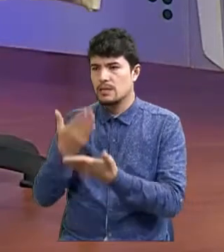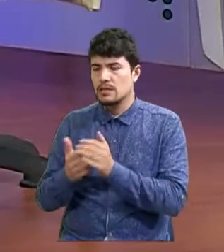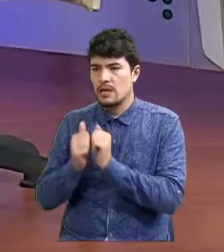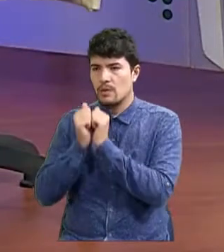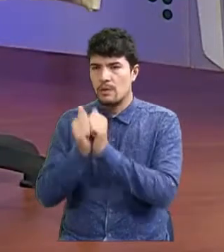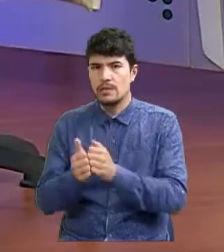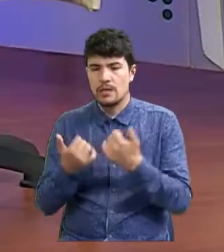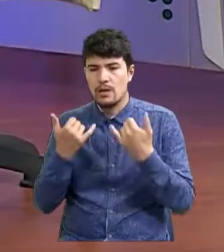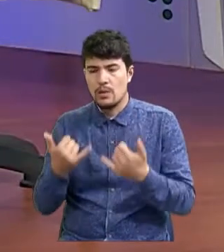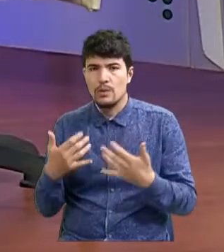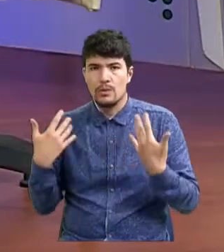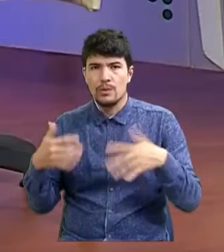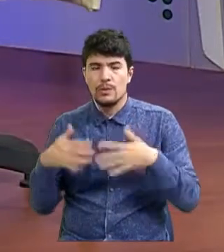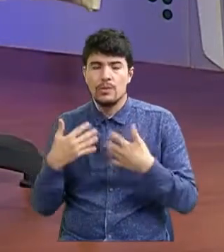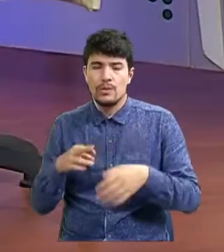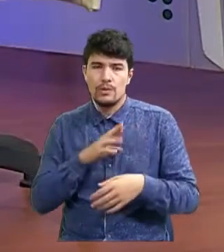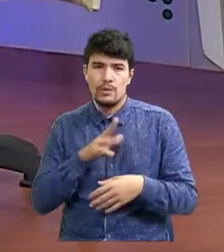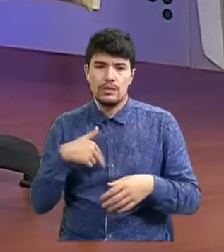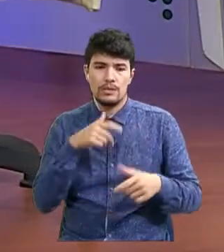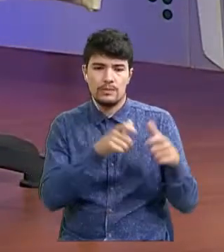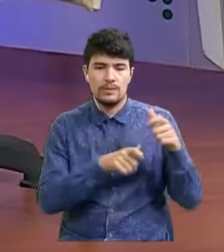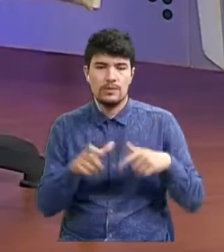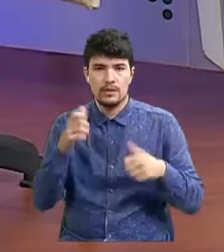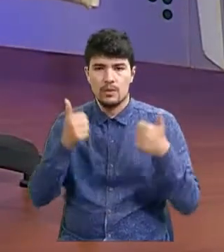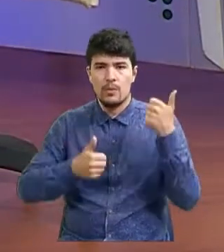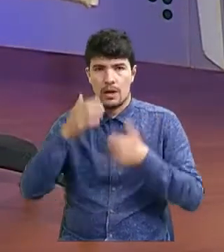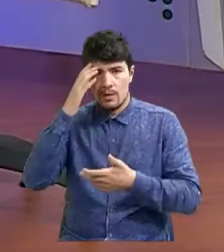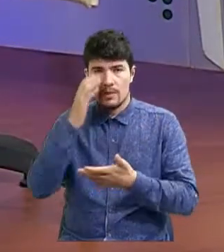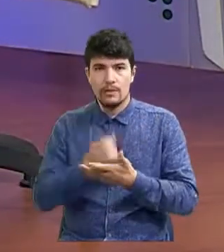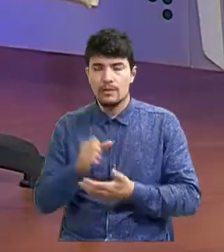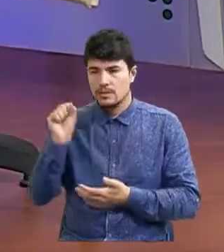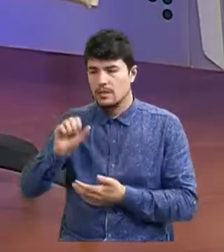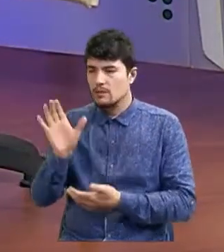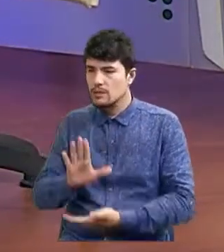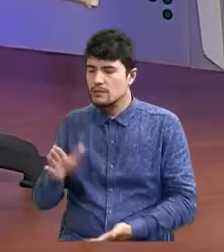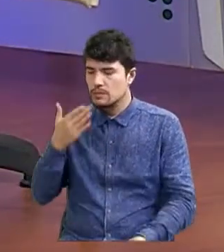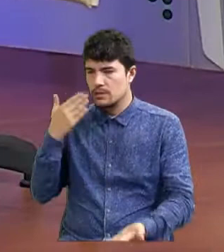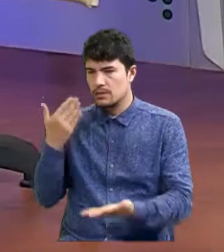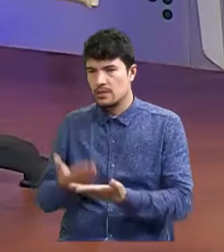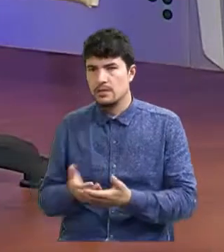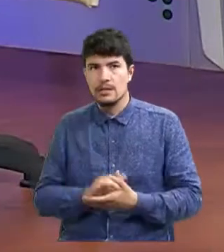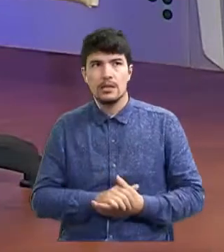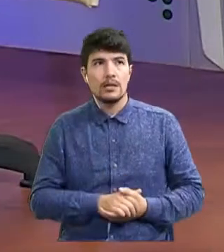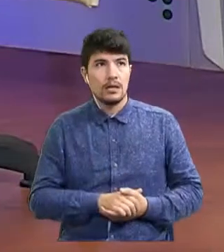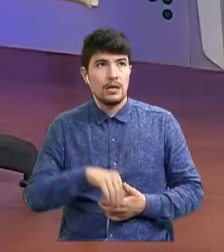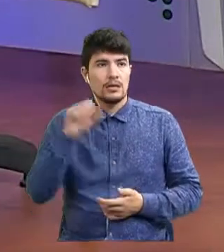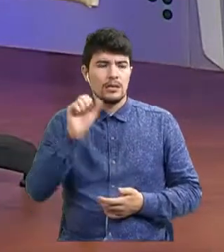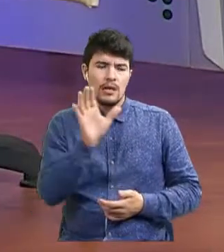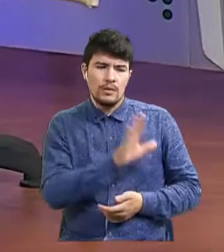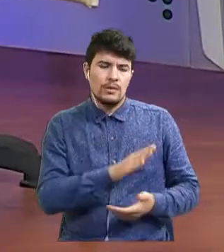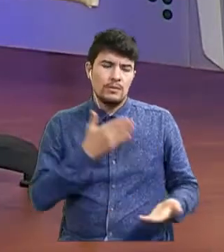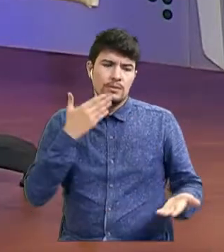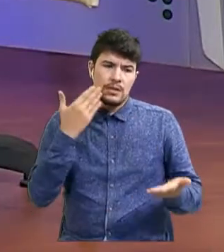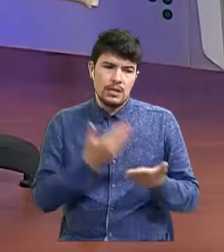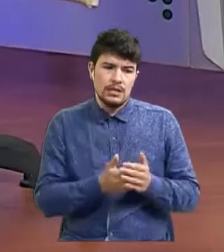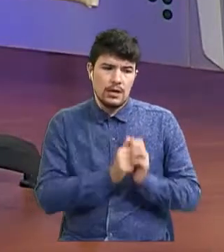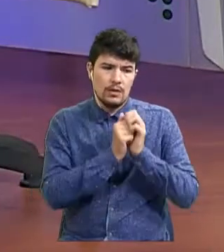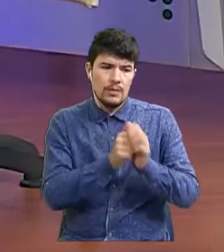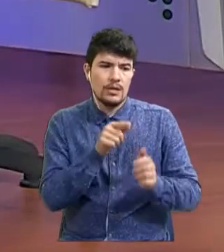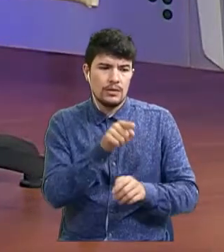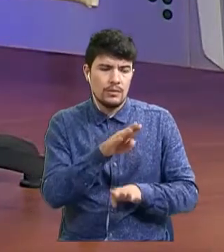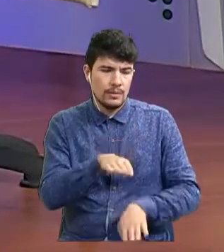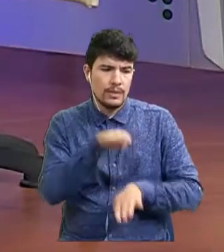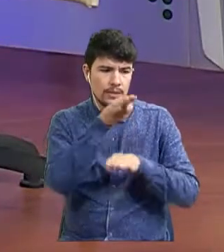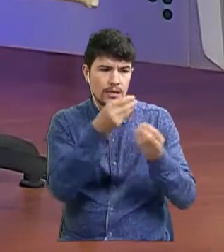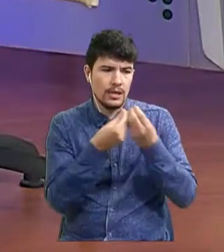nosotros y poner pues frente a nuestros televidentes cuál es la posición. Muchas gracias por asistir. Juan Carlos, muchas gracias por estar acá como representante